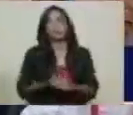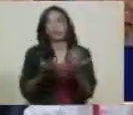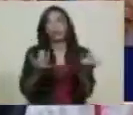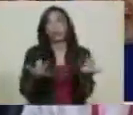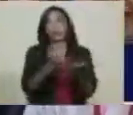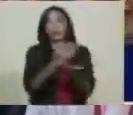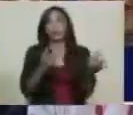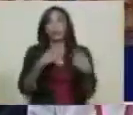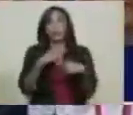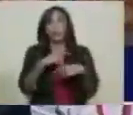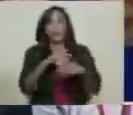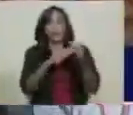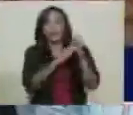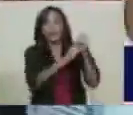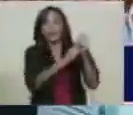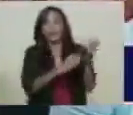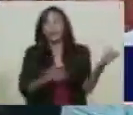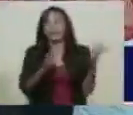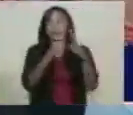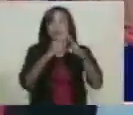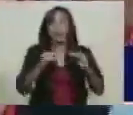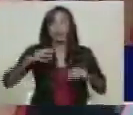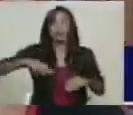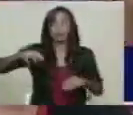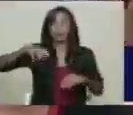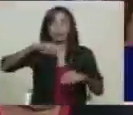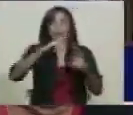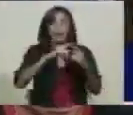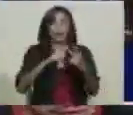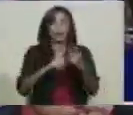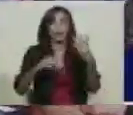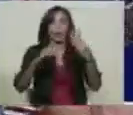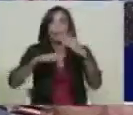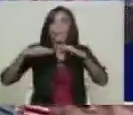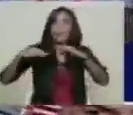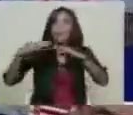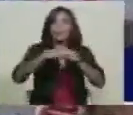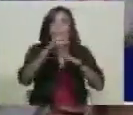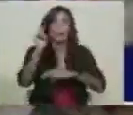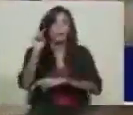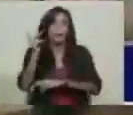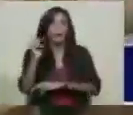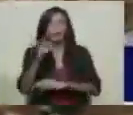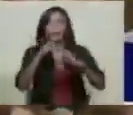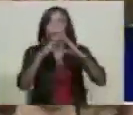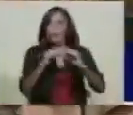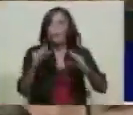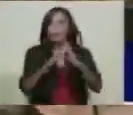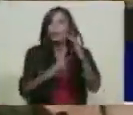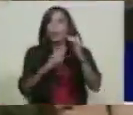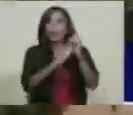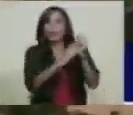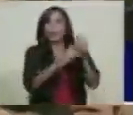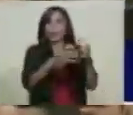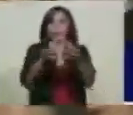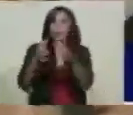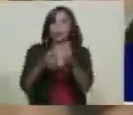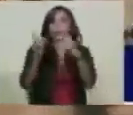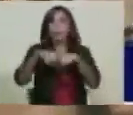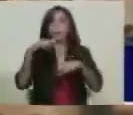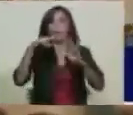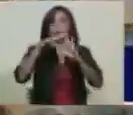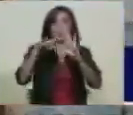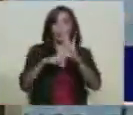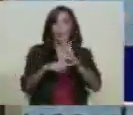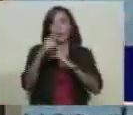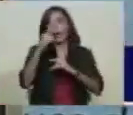tiene vocería desde lo nacional, pasando a lo regional, los estados, los municipios, las parroquias, pero también siguiendo alineamientos de lo que fue